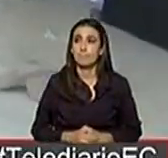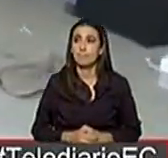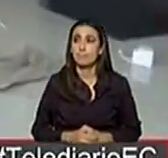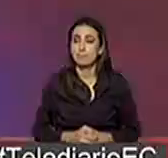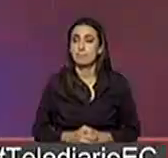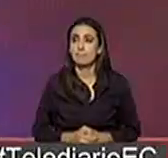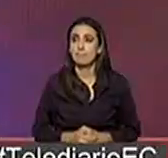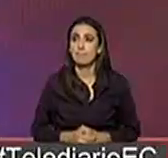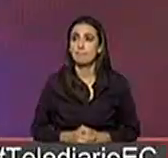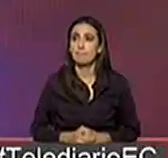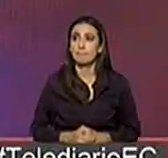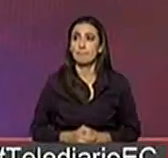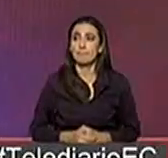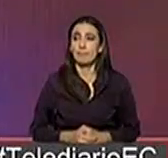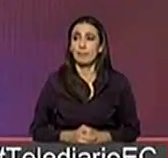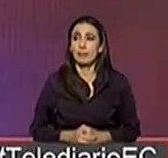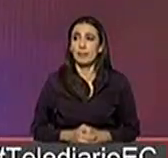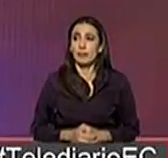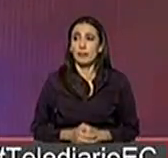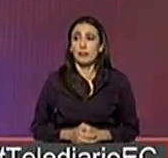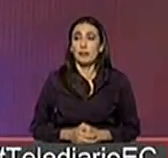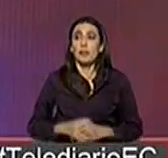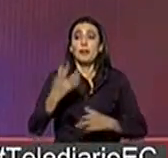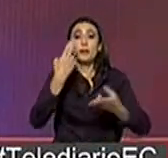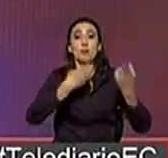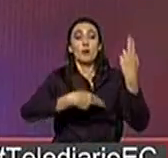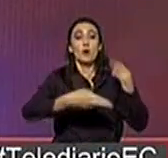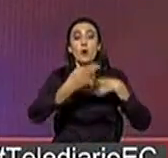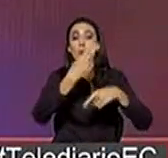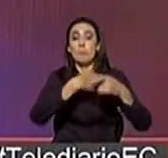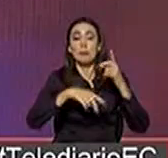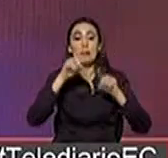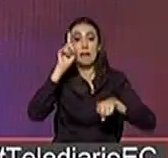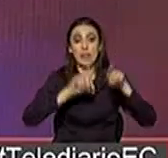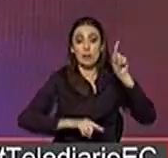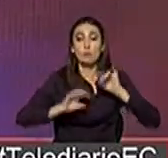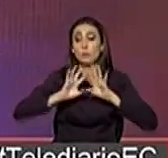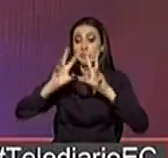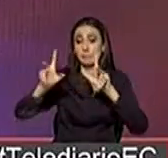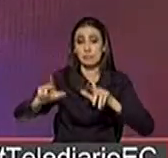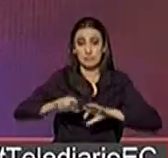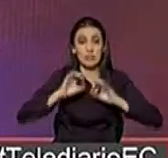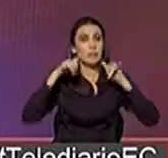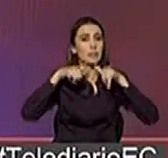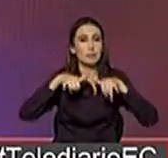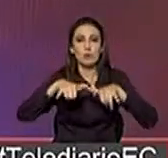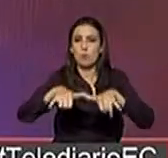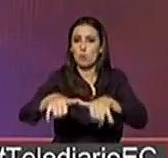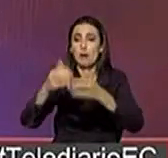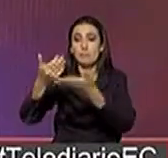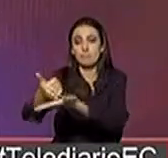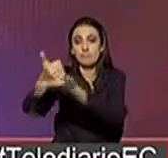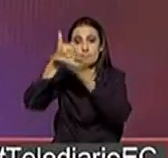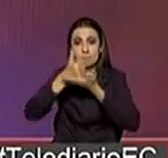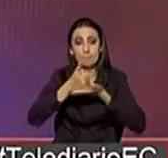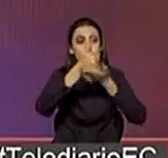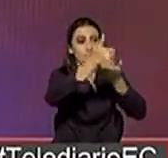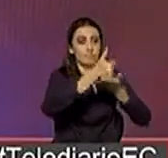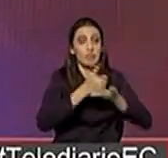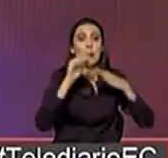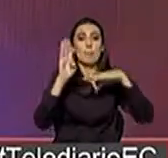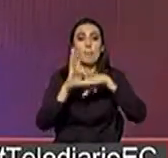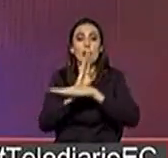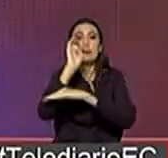públicos comerciantes afectados por saqueos durante las manifestaciones continúan recibiendo ayuda por parte de ban